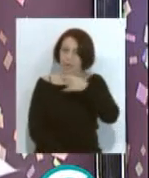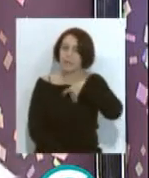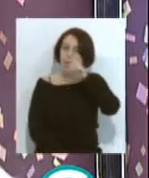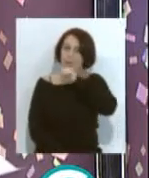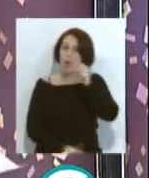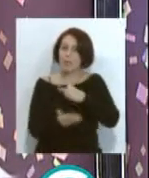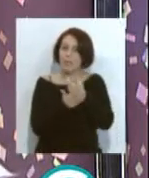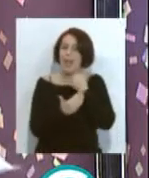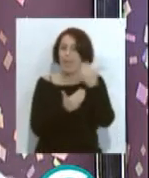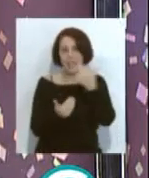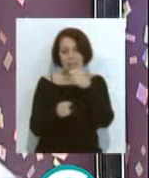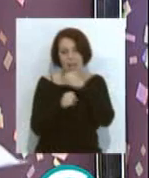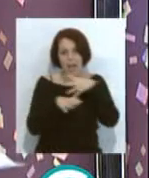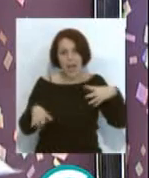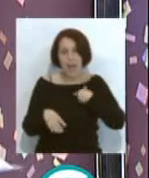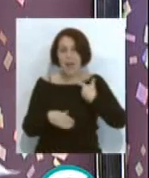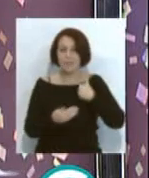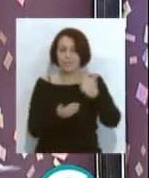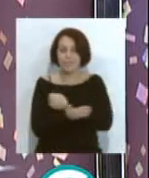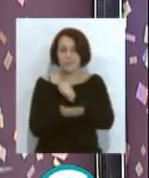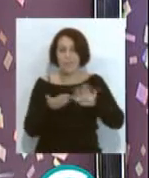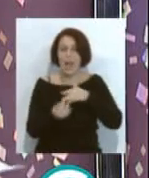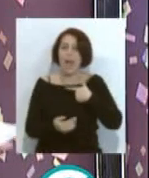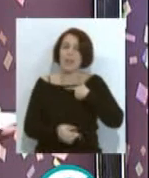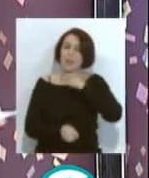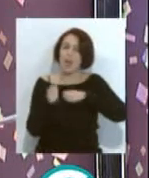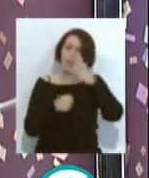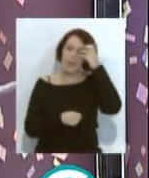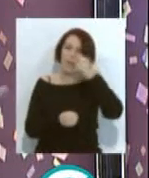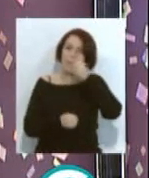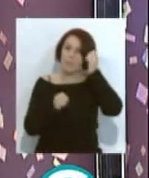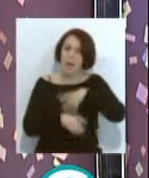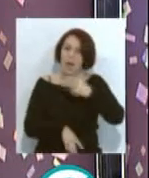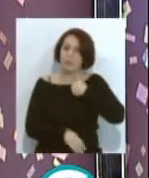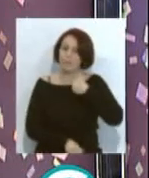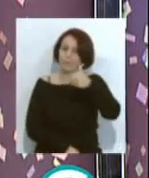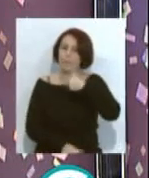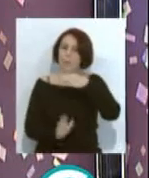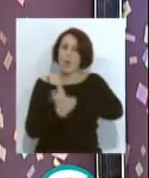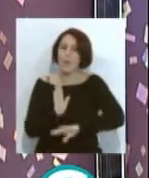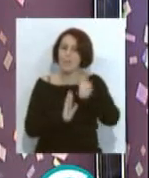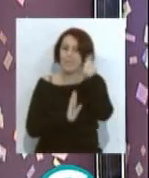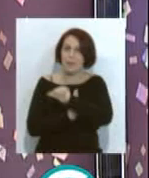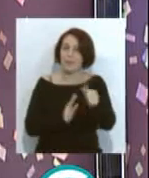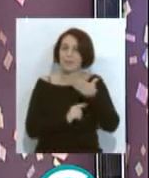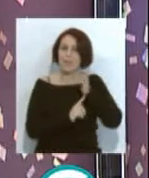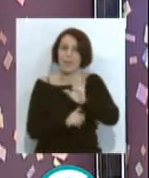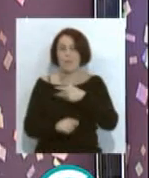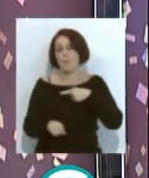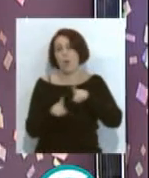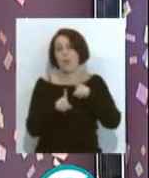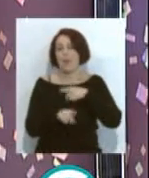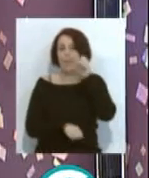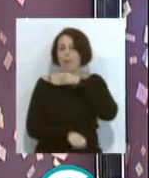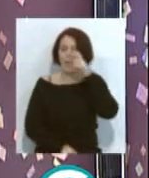coplas gracias a esa gala benéfica de la Asociación de Reyes Magos, de la que le daremos buena cuenta en nuestro programa de la semana que viene, con las antologías de